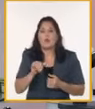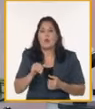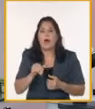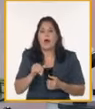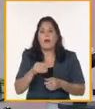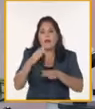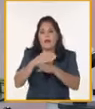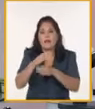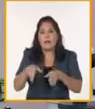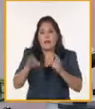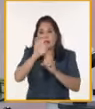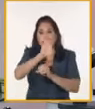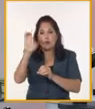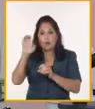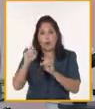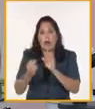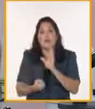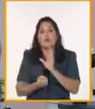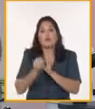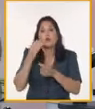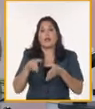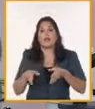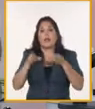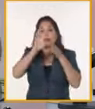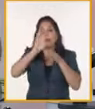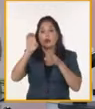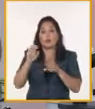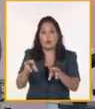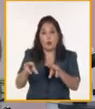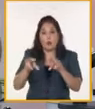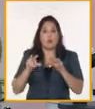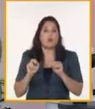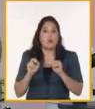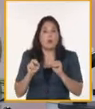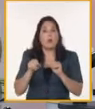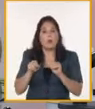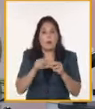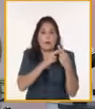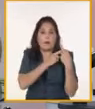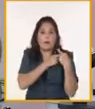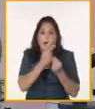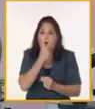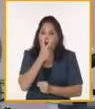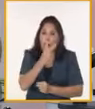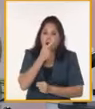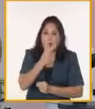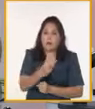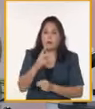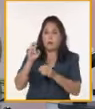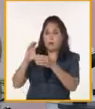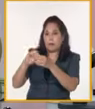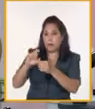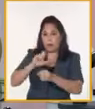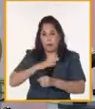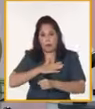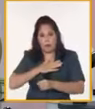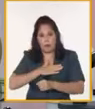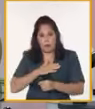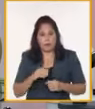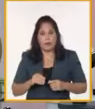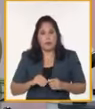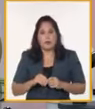institucionalización la aparición de este instituto que ya se había anunciado de atención a las formas no estatales de